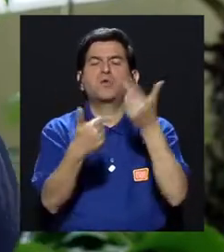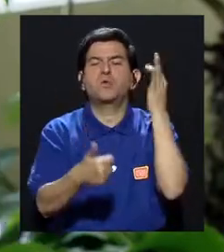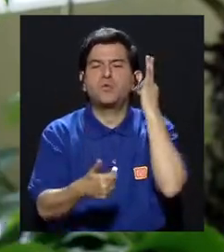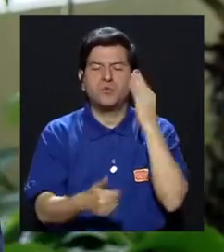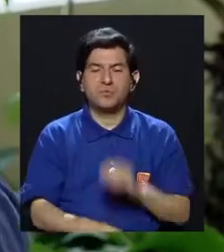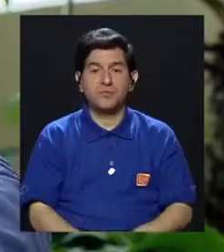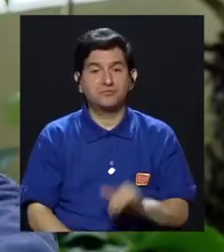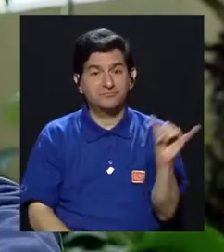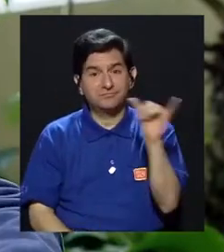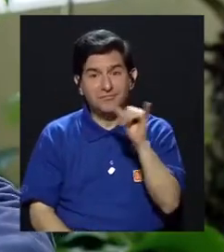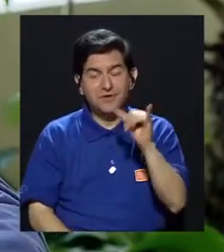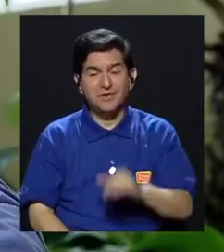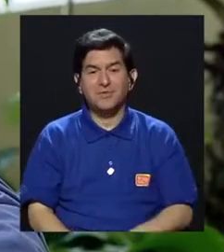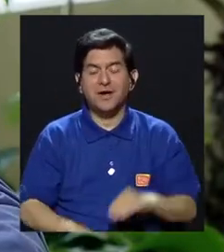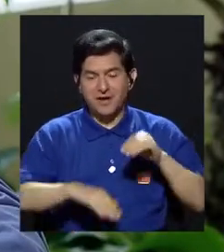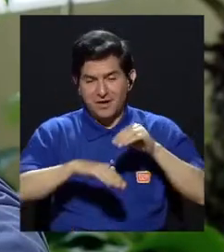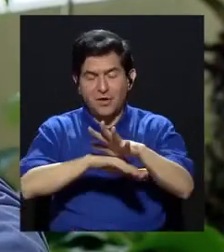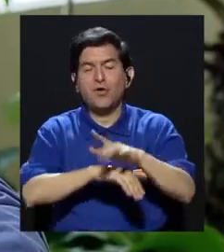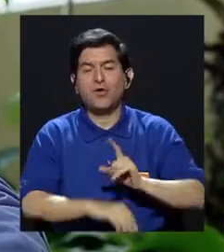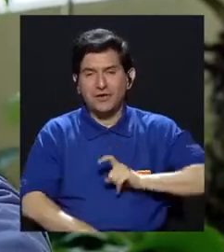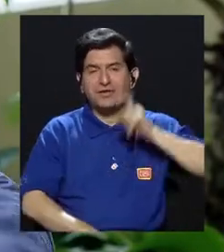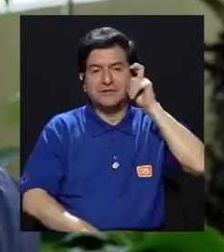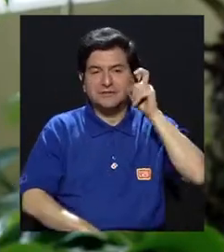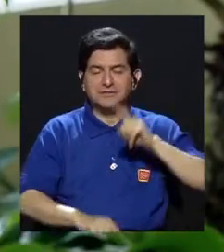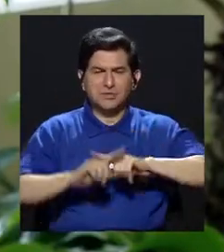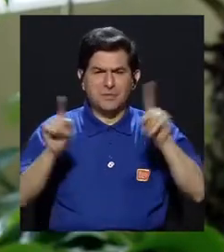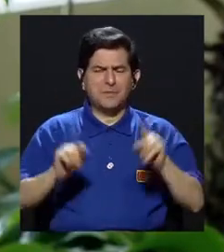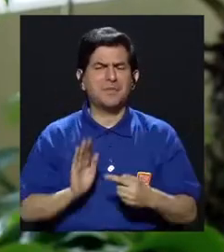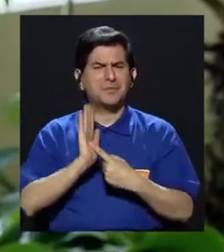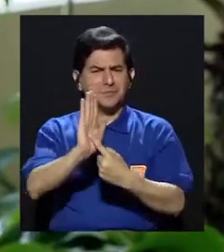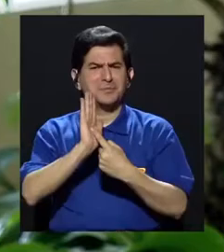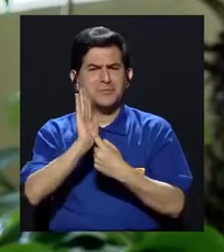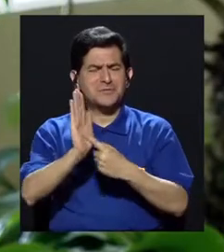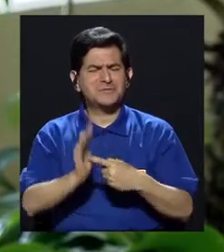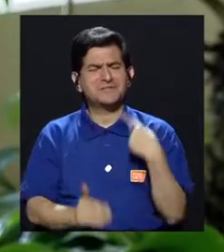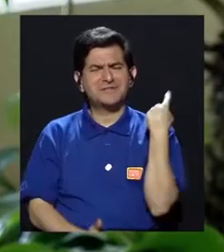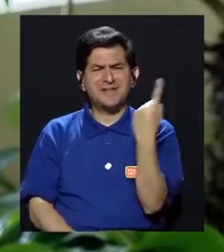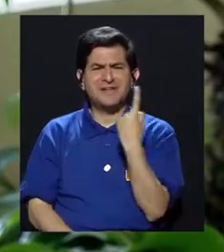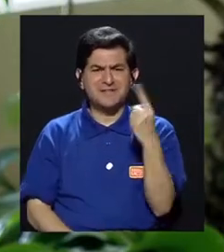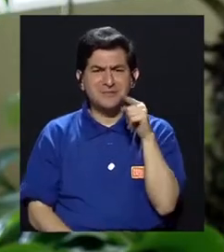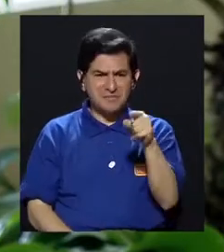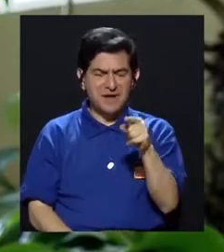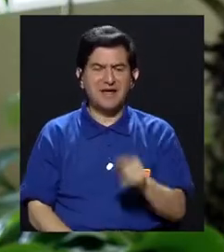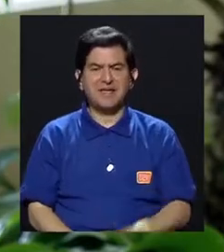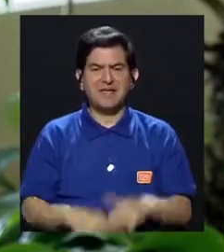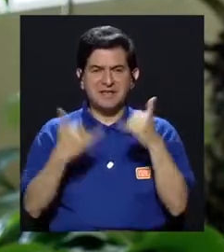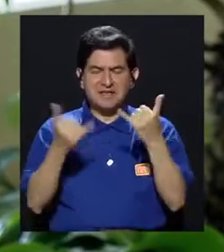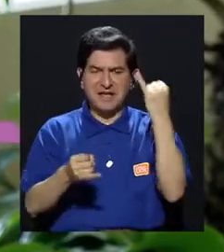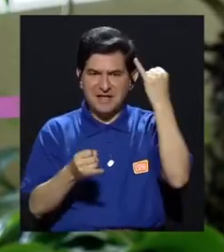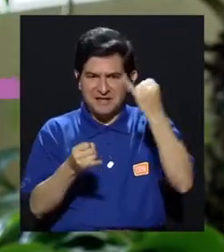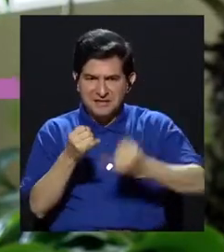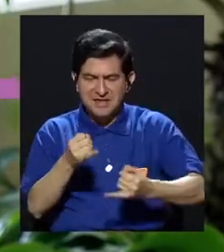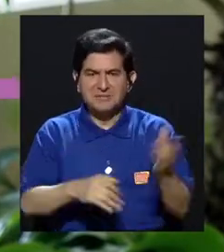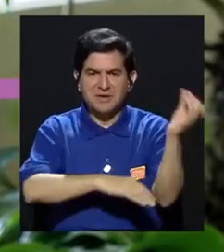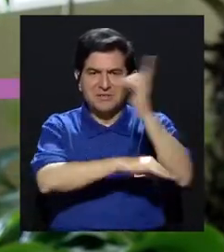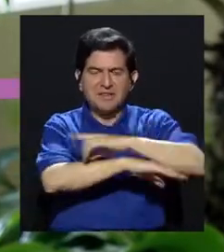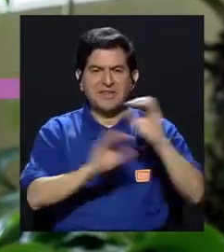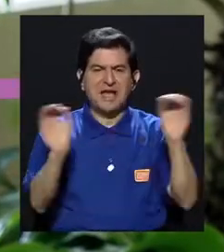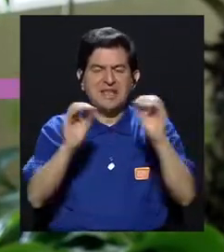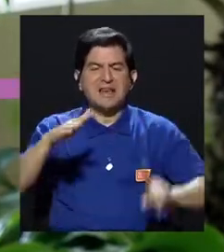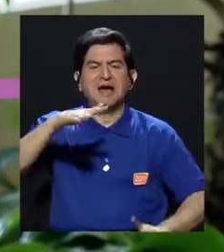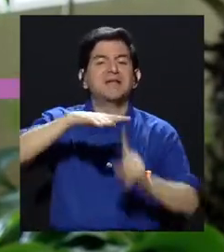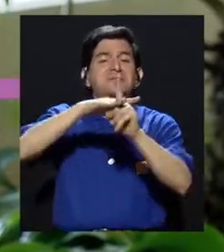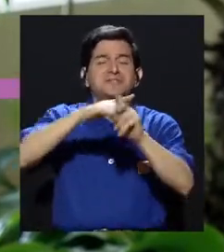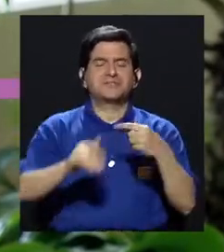Por supuesto, pasa también por la orientación sexual. Pero entonces, es estar demostrando permanentemente que dicha, ya hoy pasó el día y no se me salió